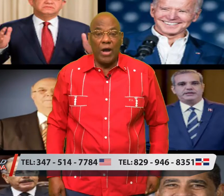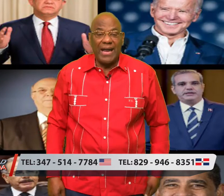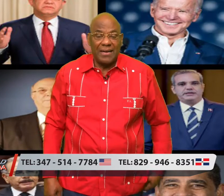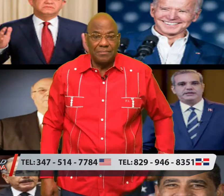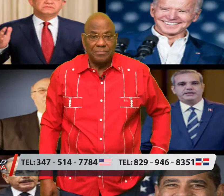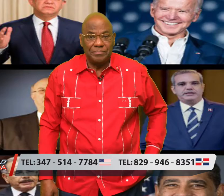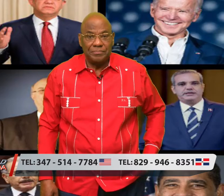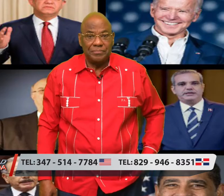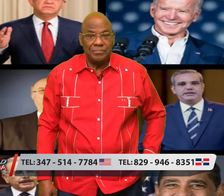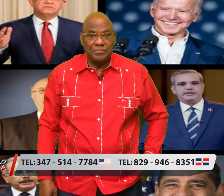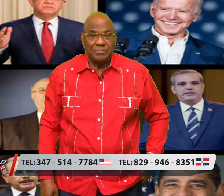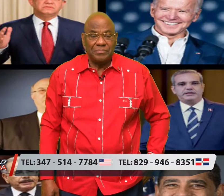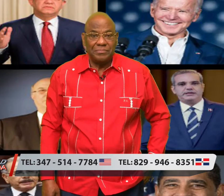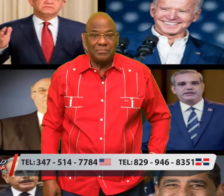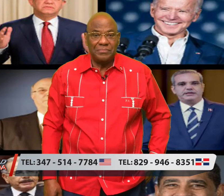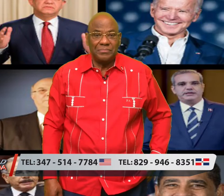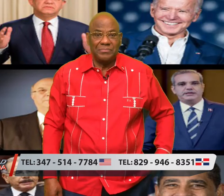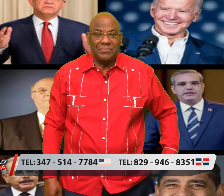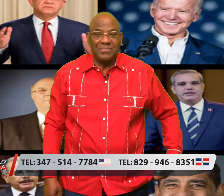Buenas